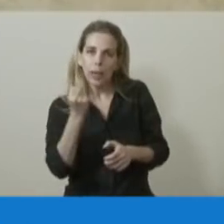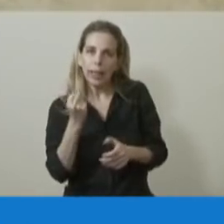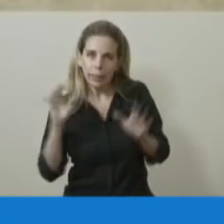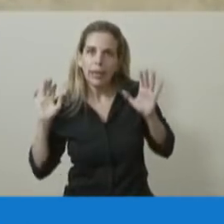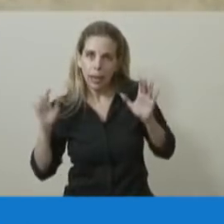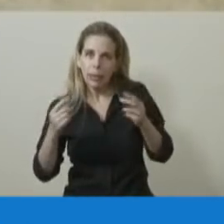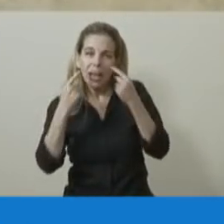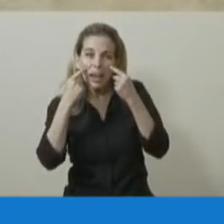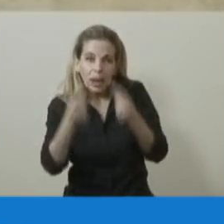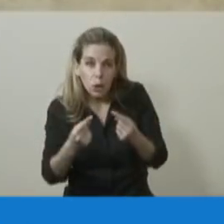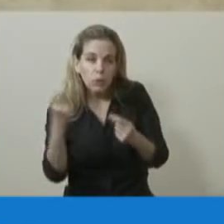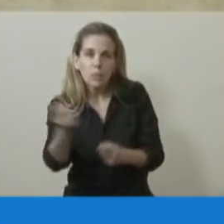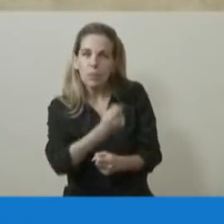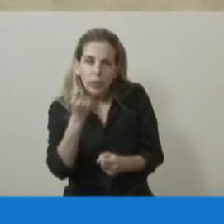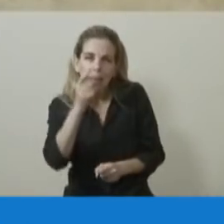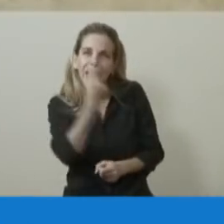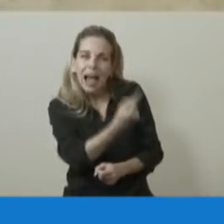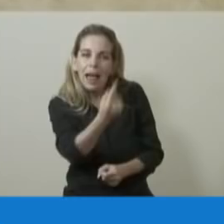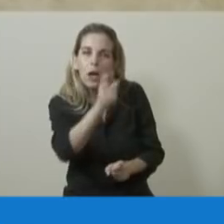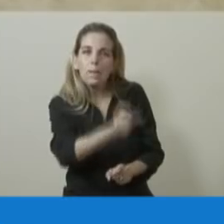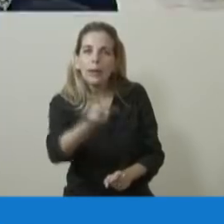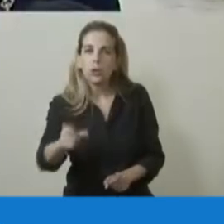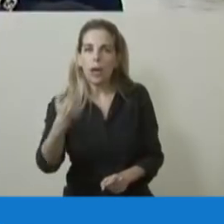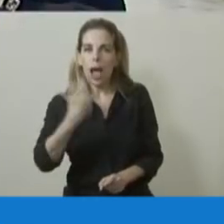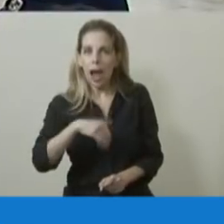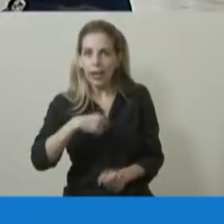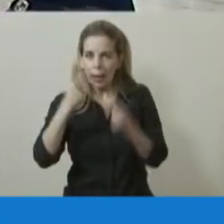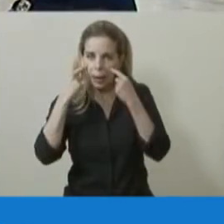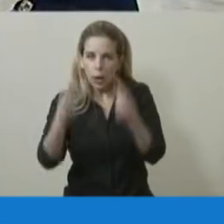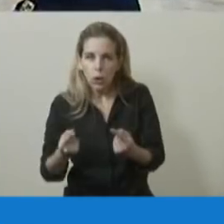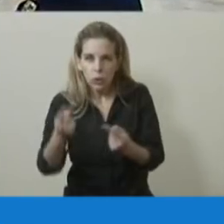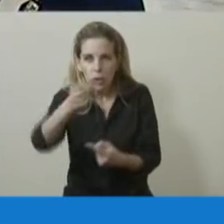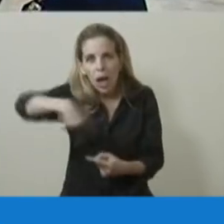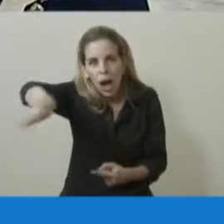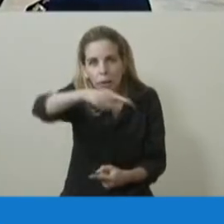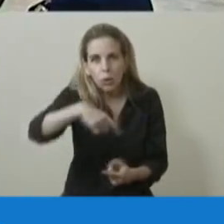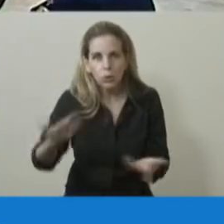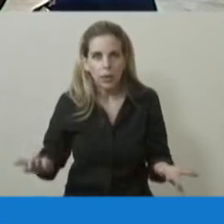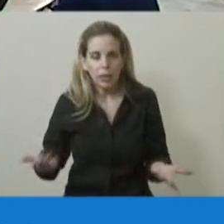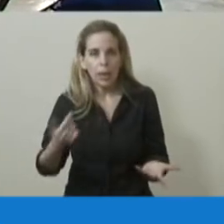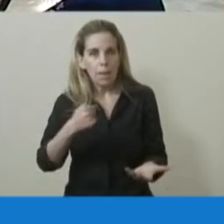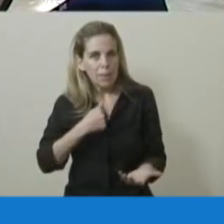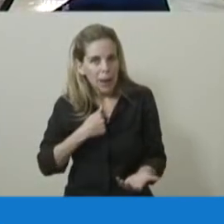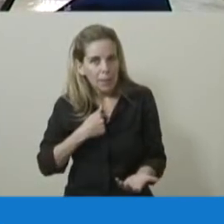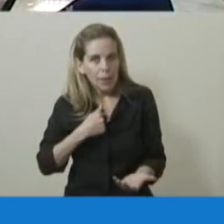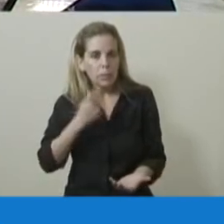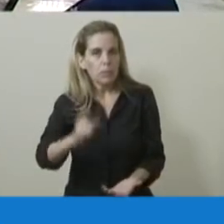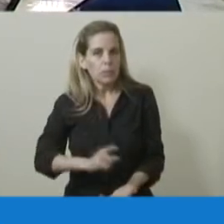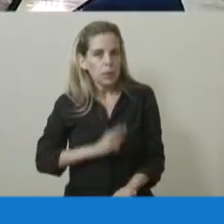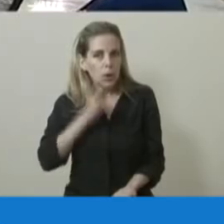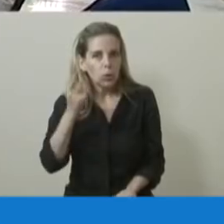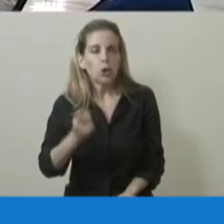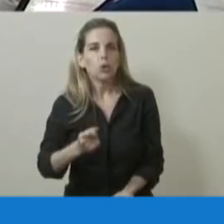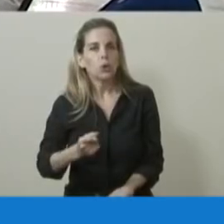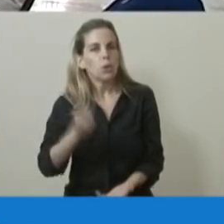de todos y cada uno de los argentinos y de las argentinas. Y para mí era muy grato ver a los